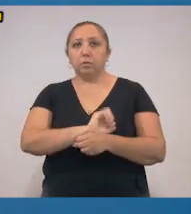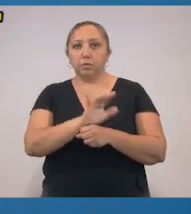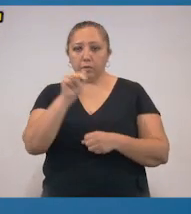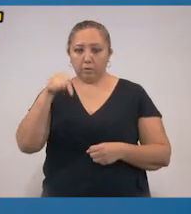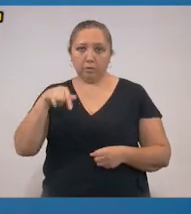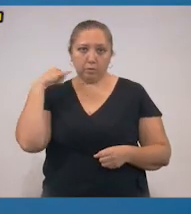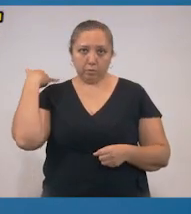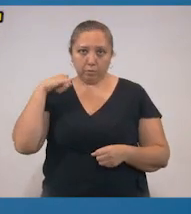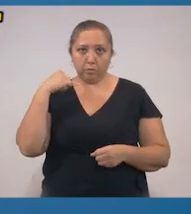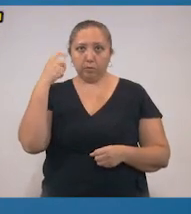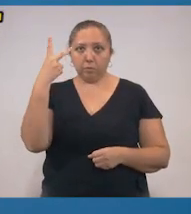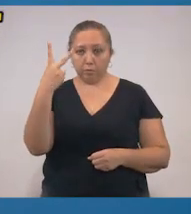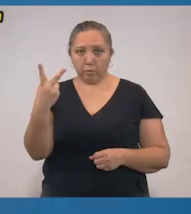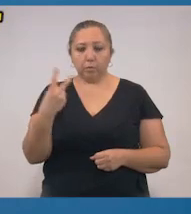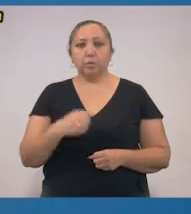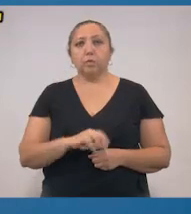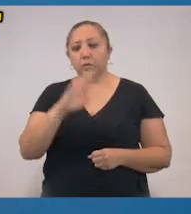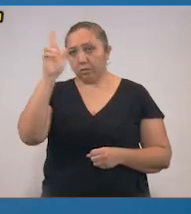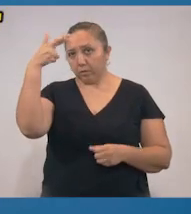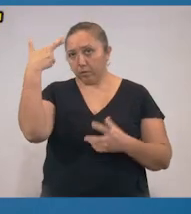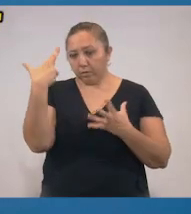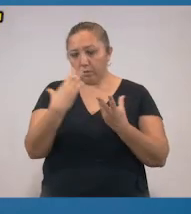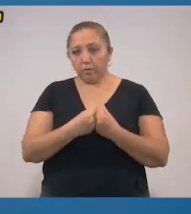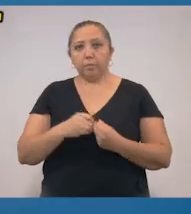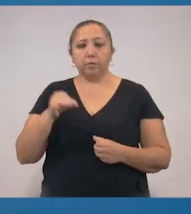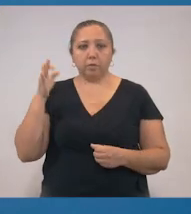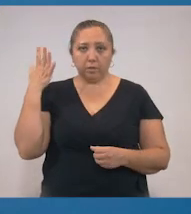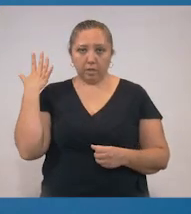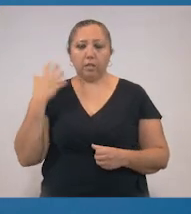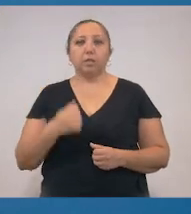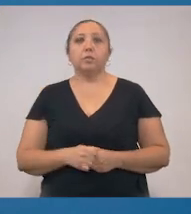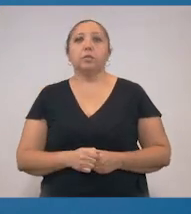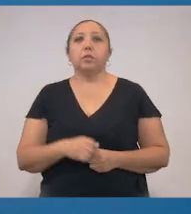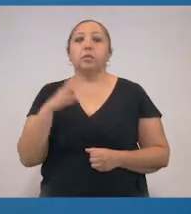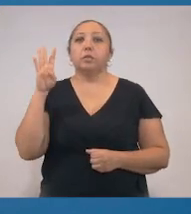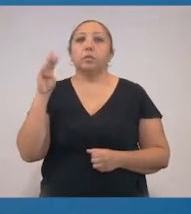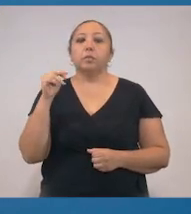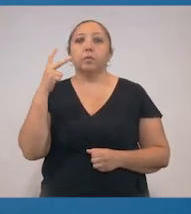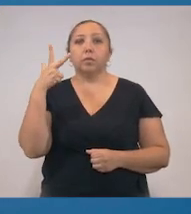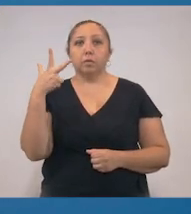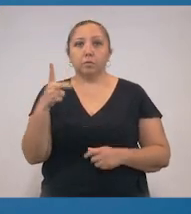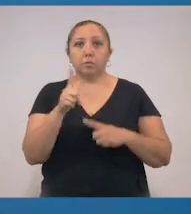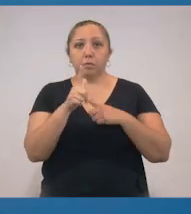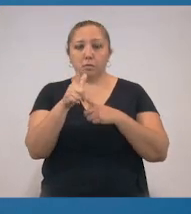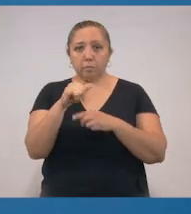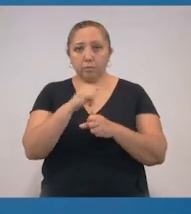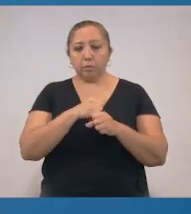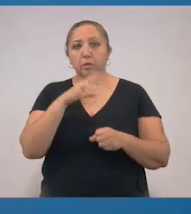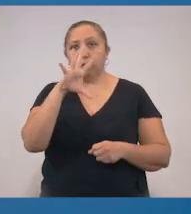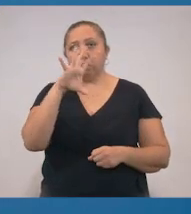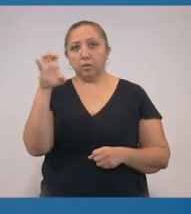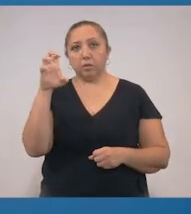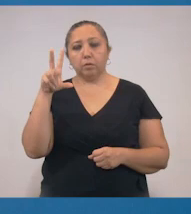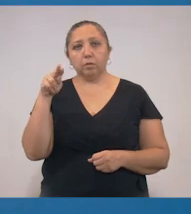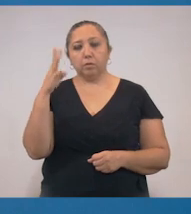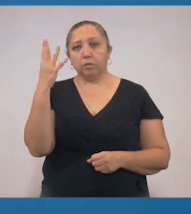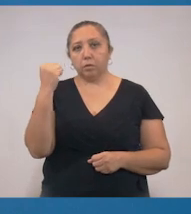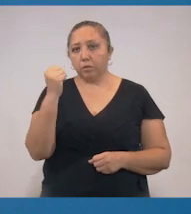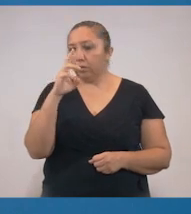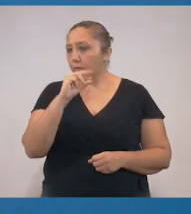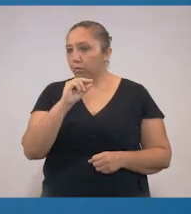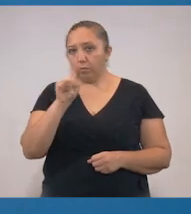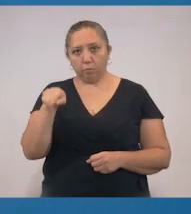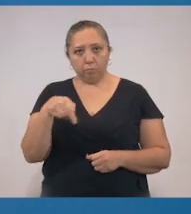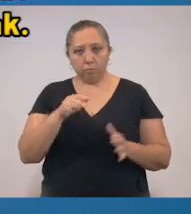en Yucatán, 2 de ellos, recordamos, extranjeros. 98 continúan en estudio y 589 casos ya